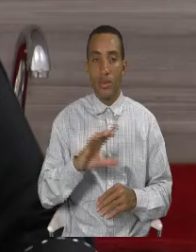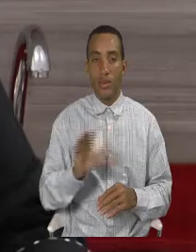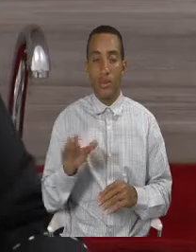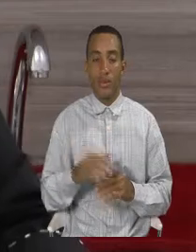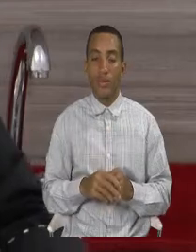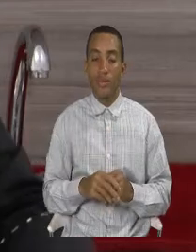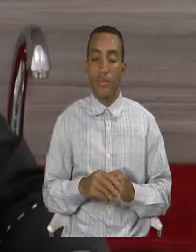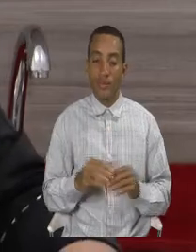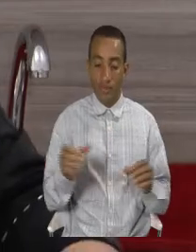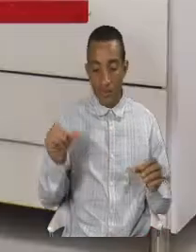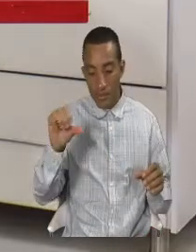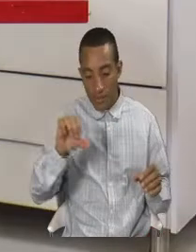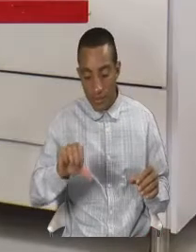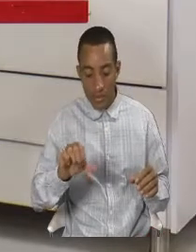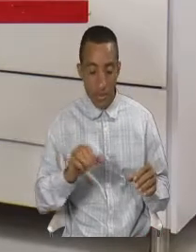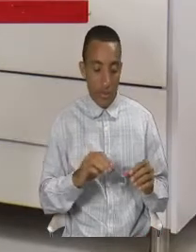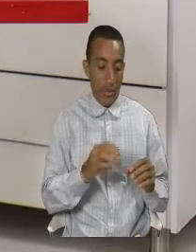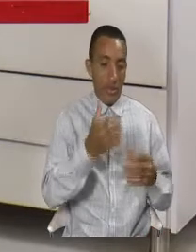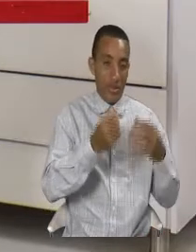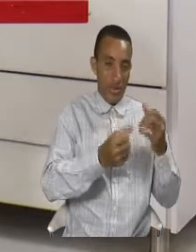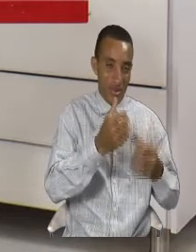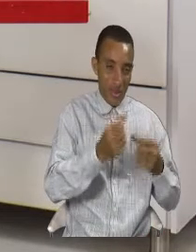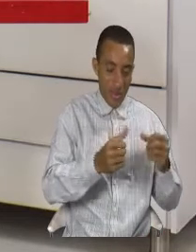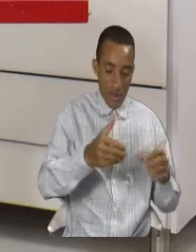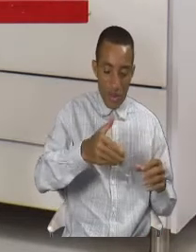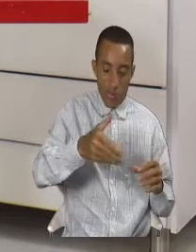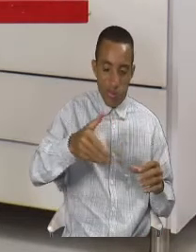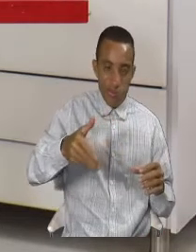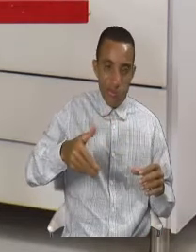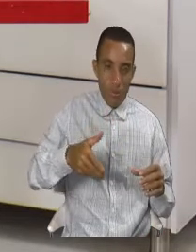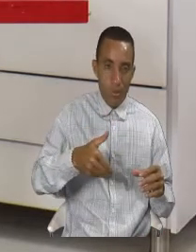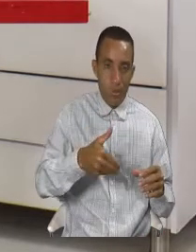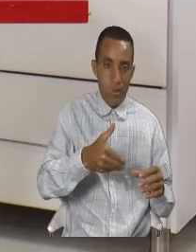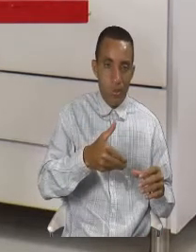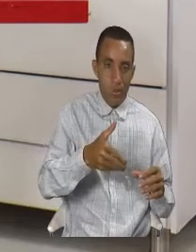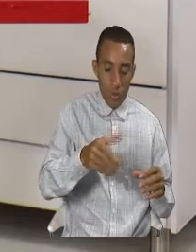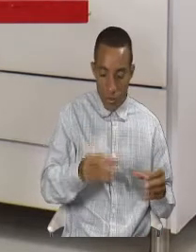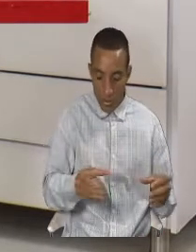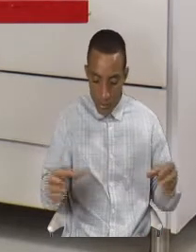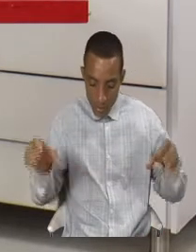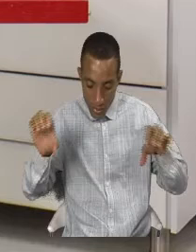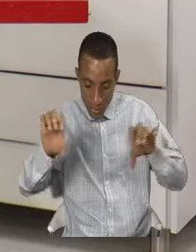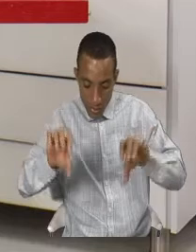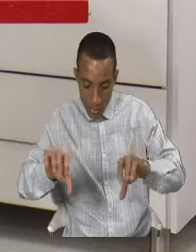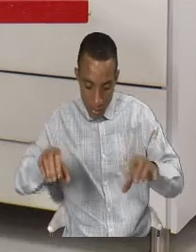y la preparación de los ingredientes que hayan tomado.